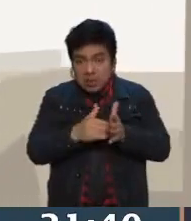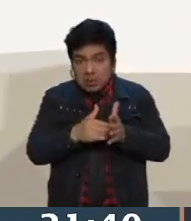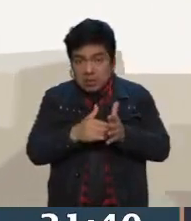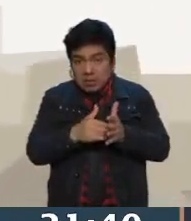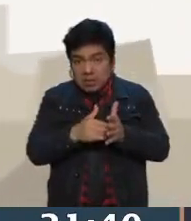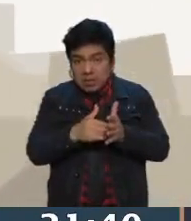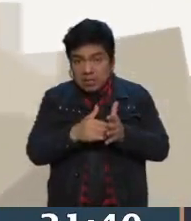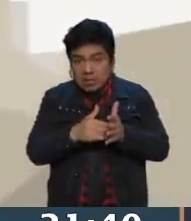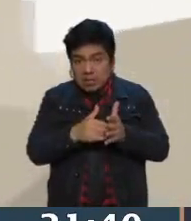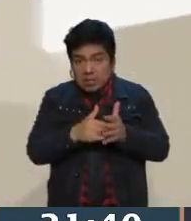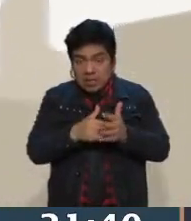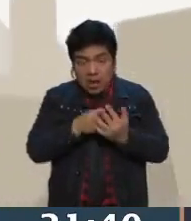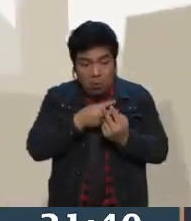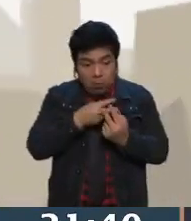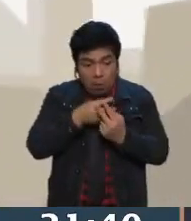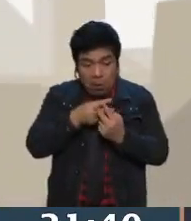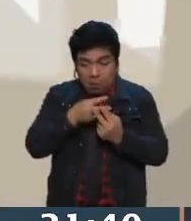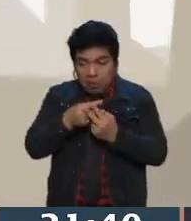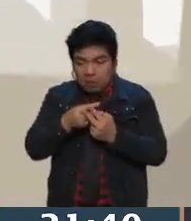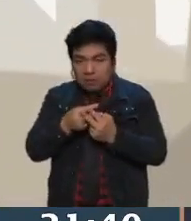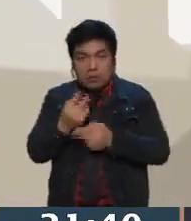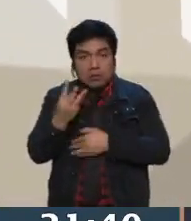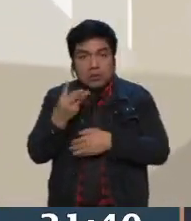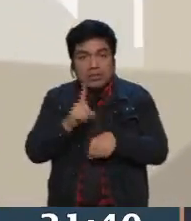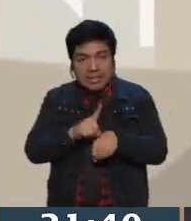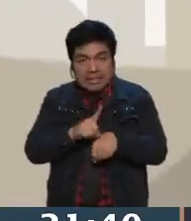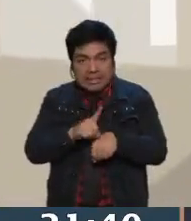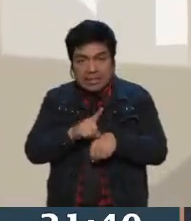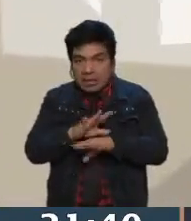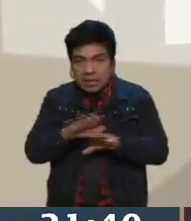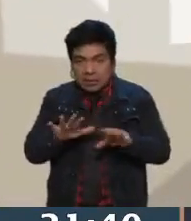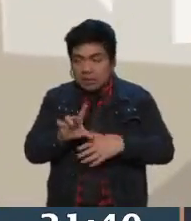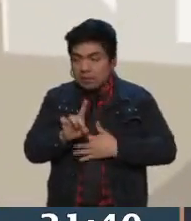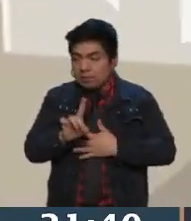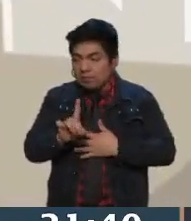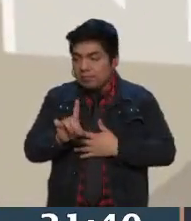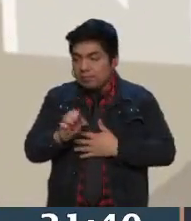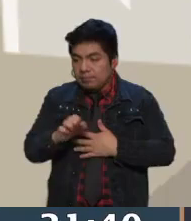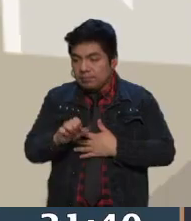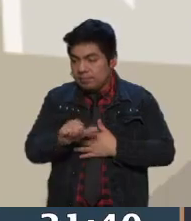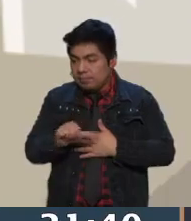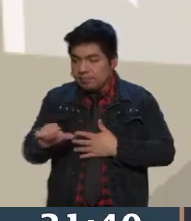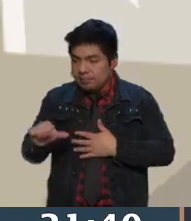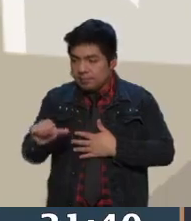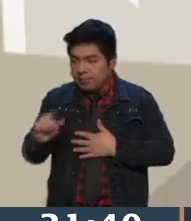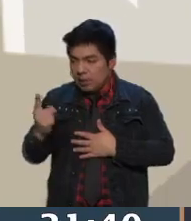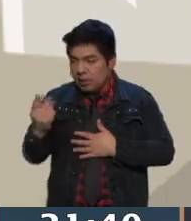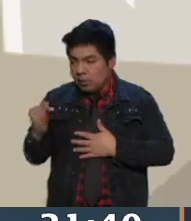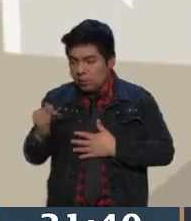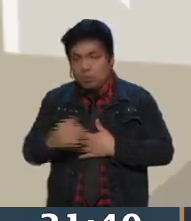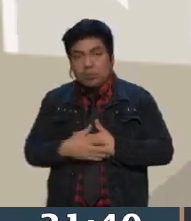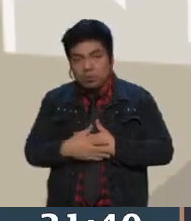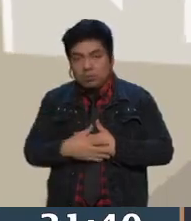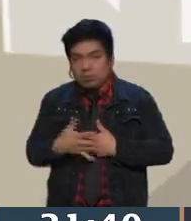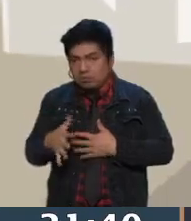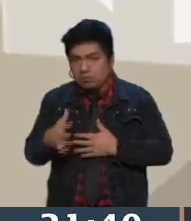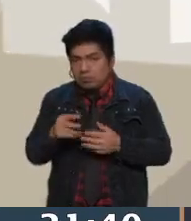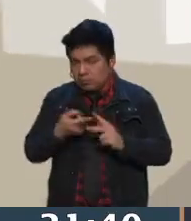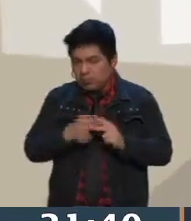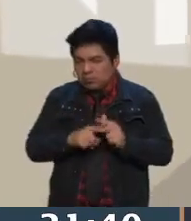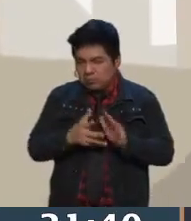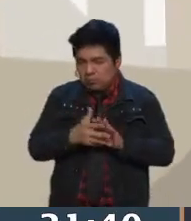de conversaciones en solo 3 días. Del 31 de enero al 1 de febrero, que es cuando